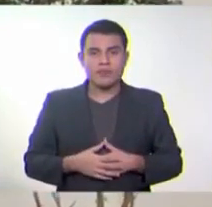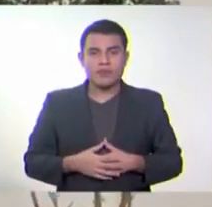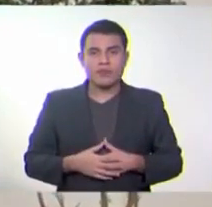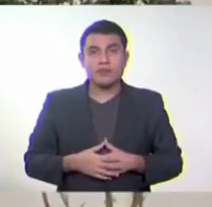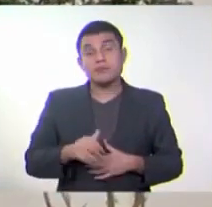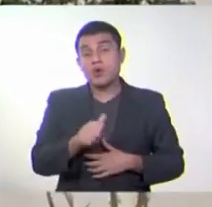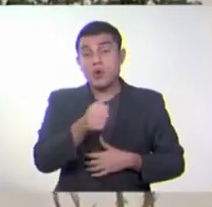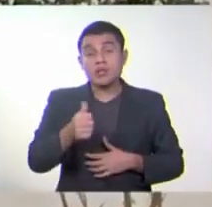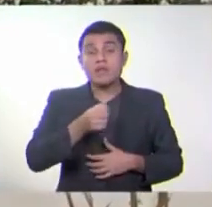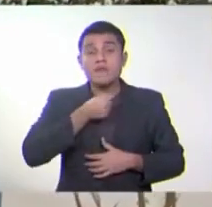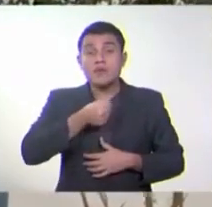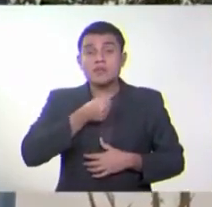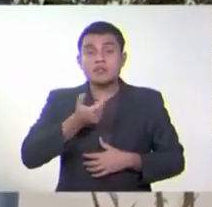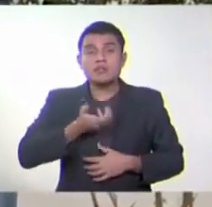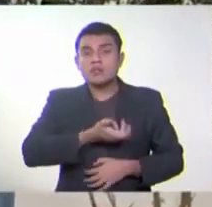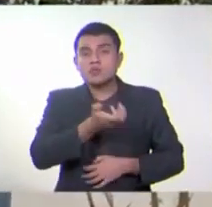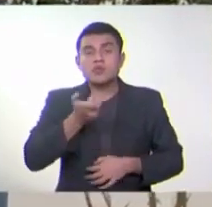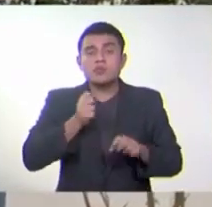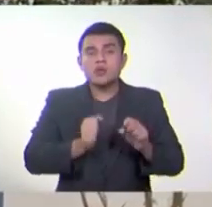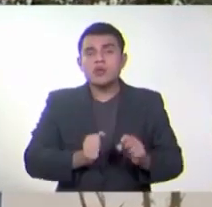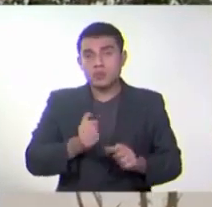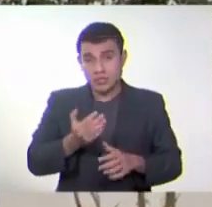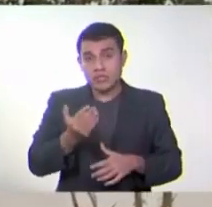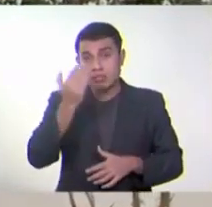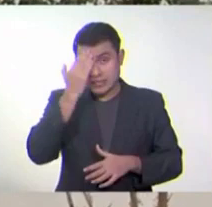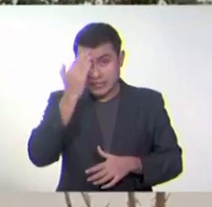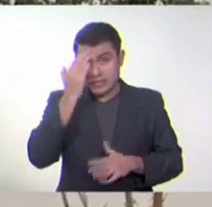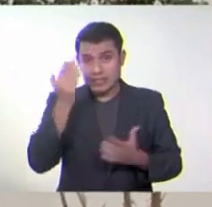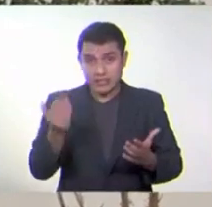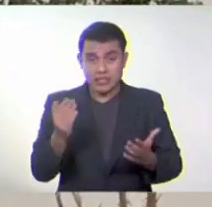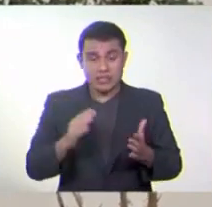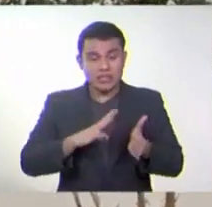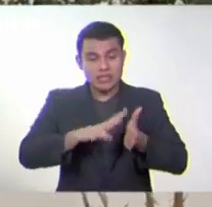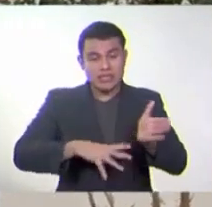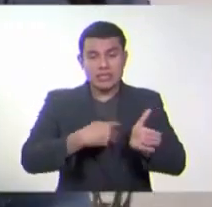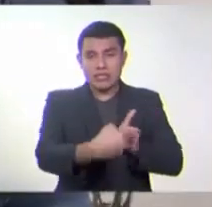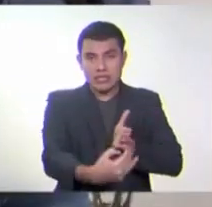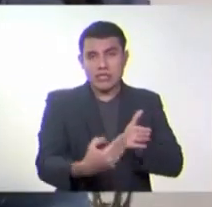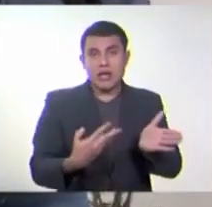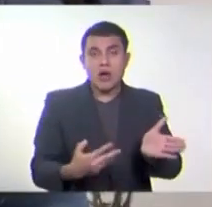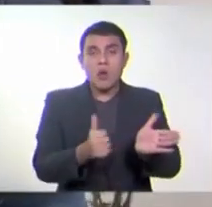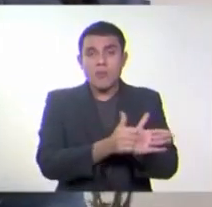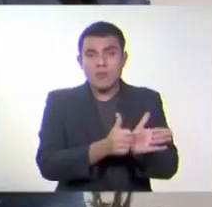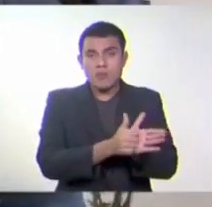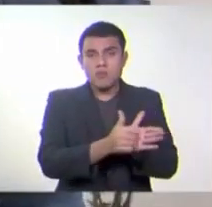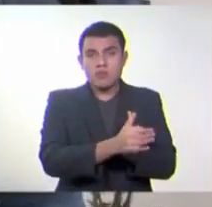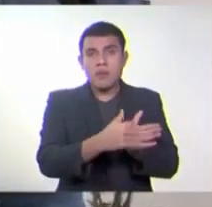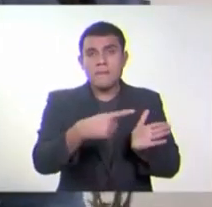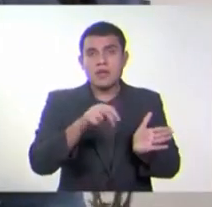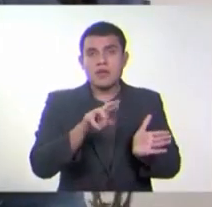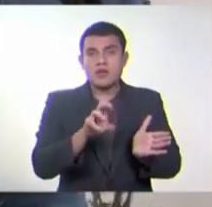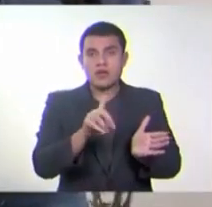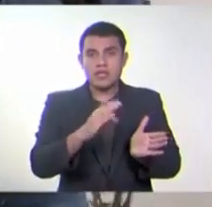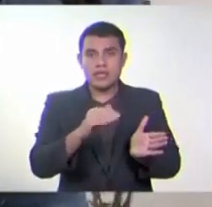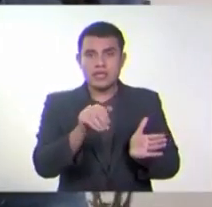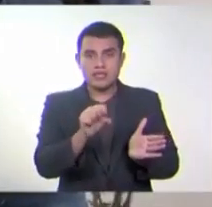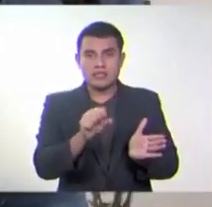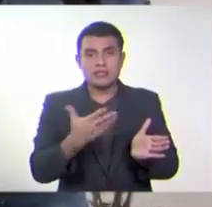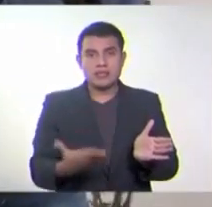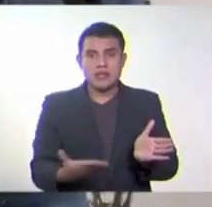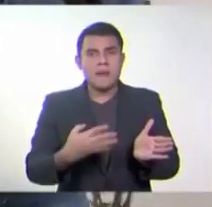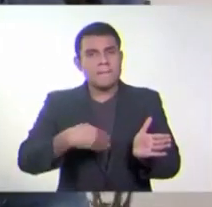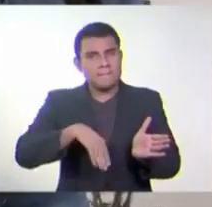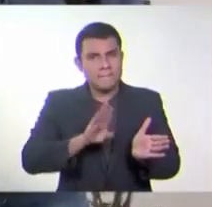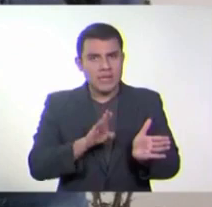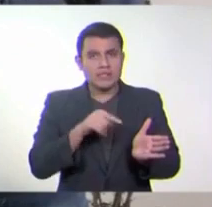Otra información que podemos obtener de la tabla periódica son las propiedades periódicas. Esas propiedades periódicas son más que